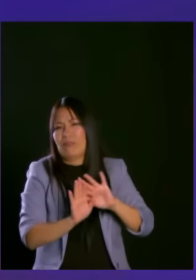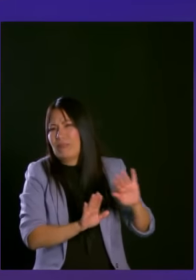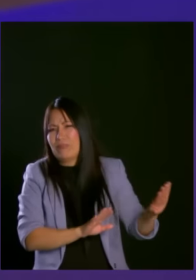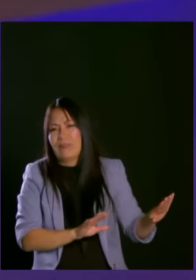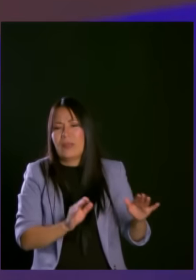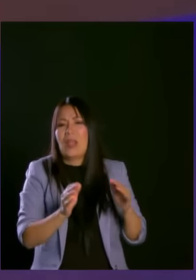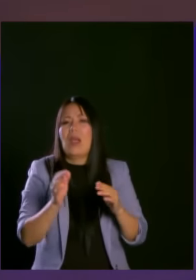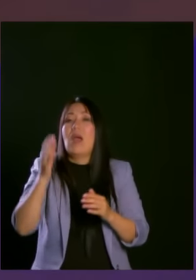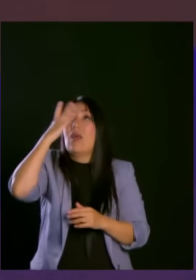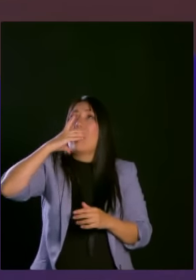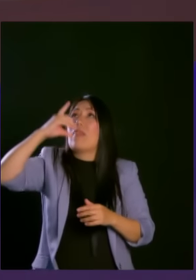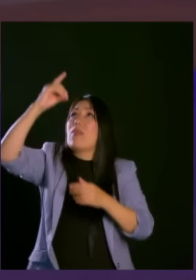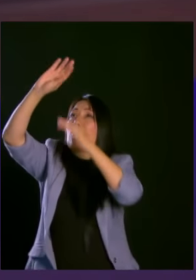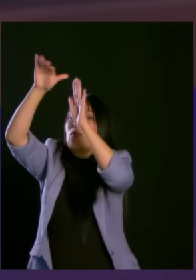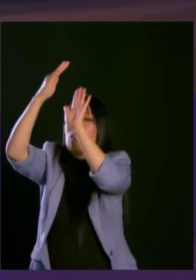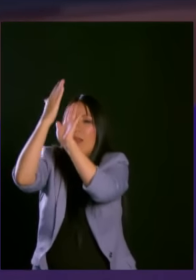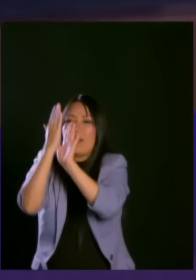empresa, no la agarres.